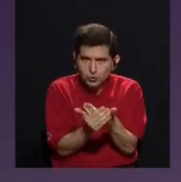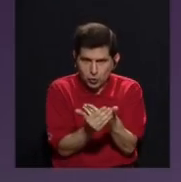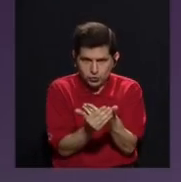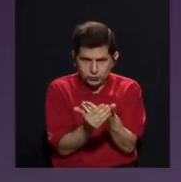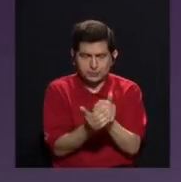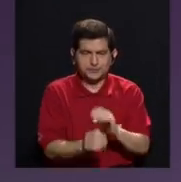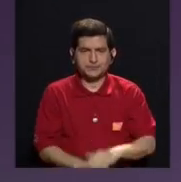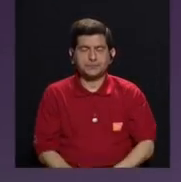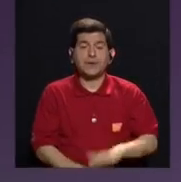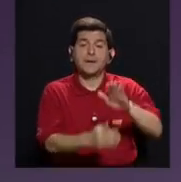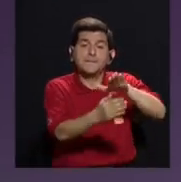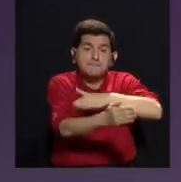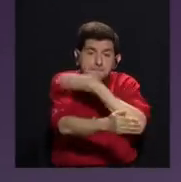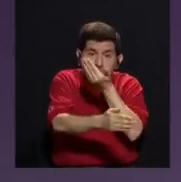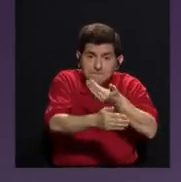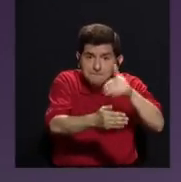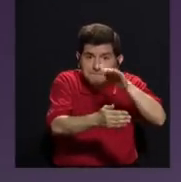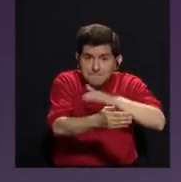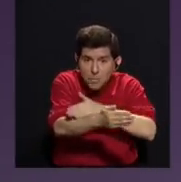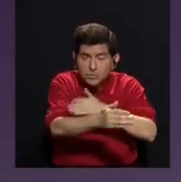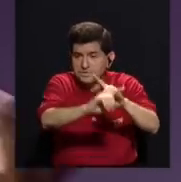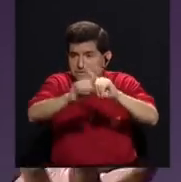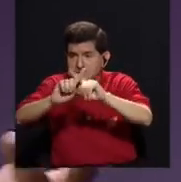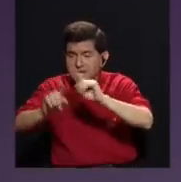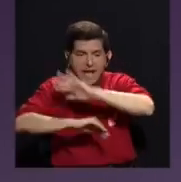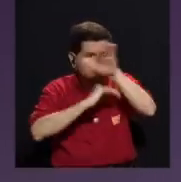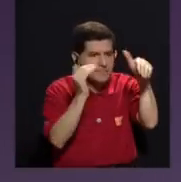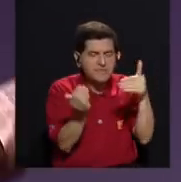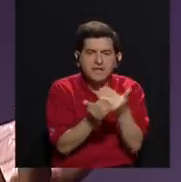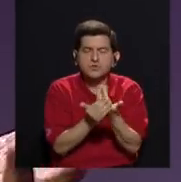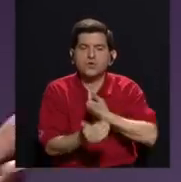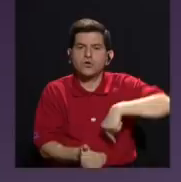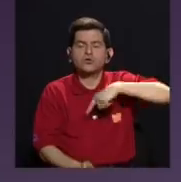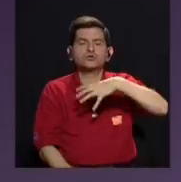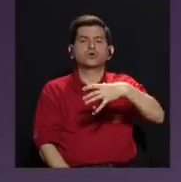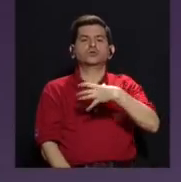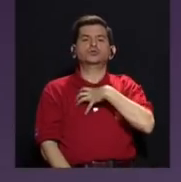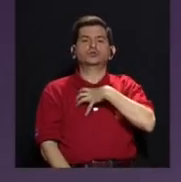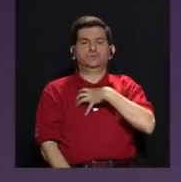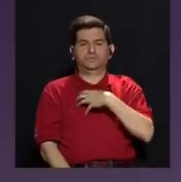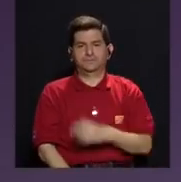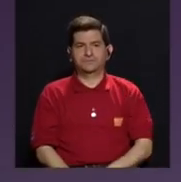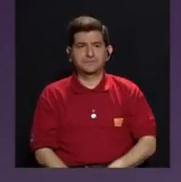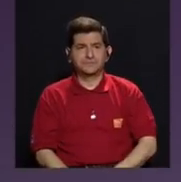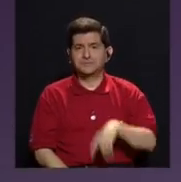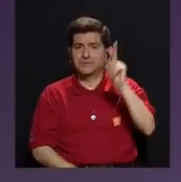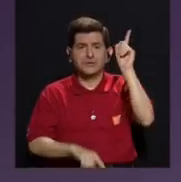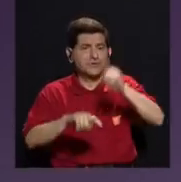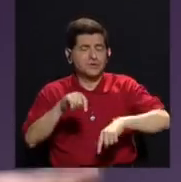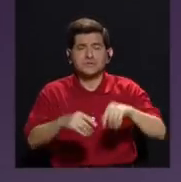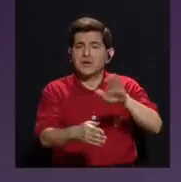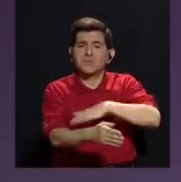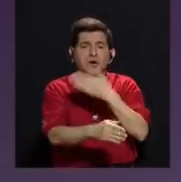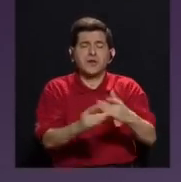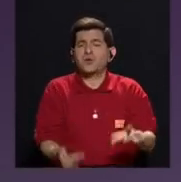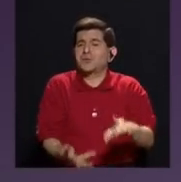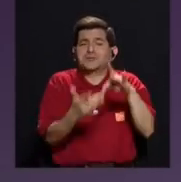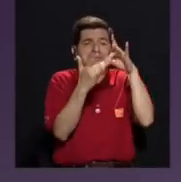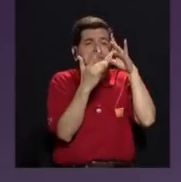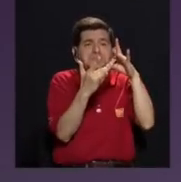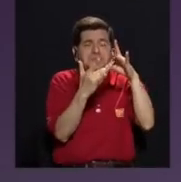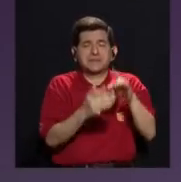que las músicas son de todas y de todos verdad entonces no poner la música como algo exclusivo de